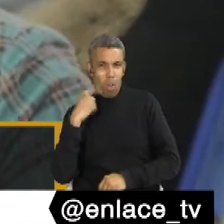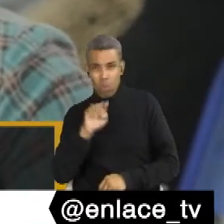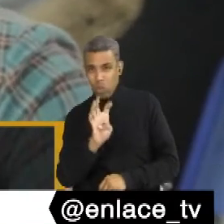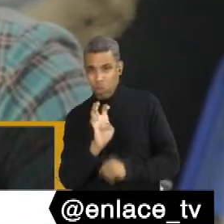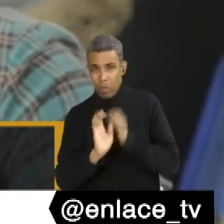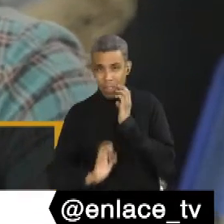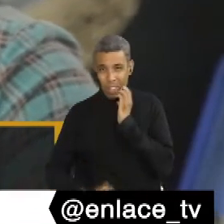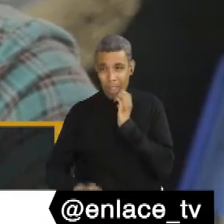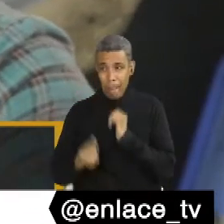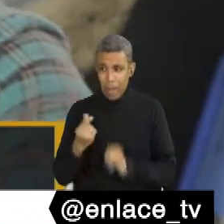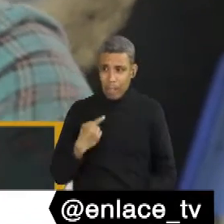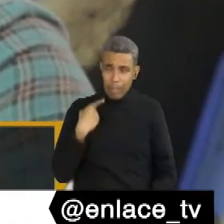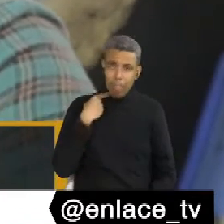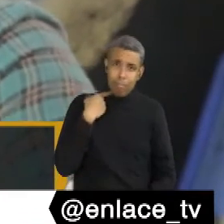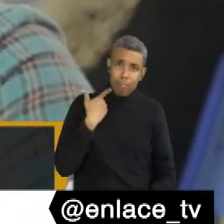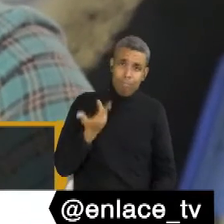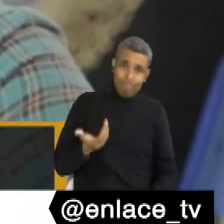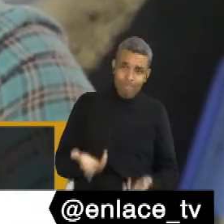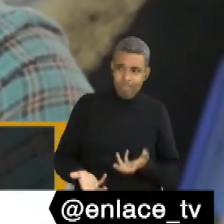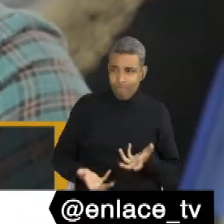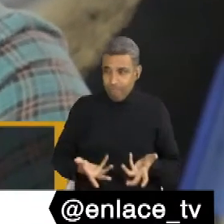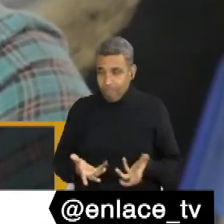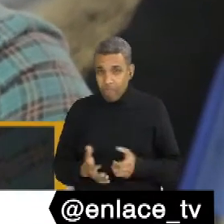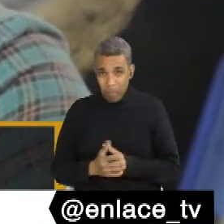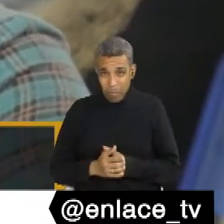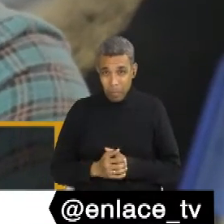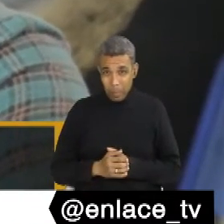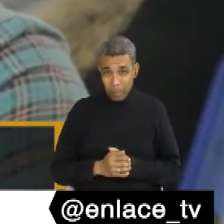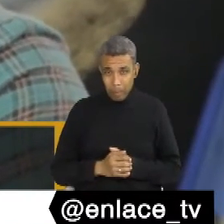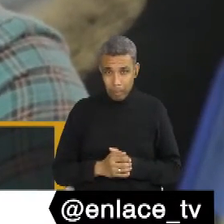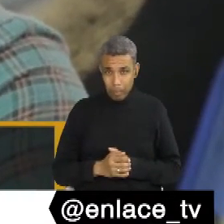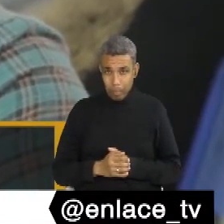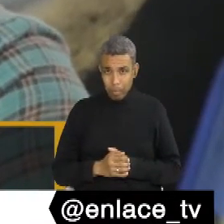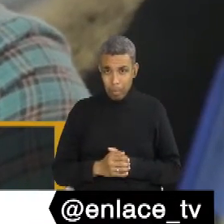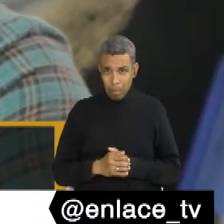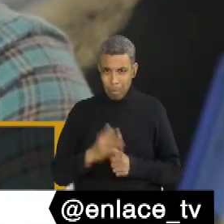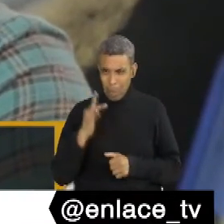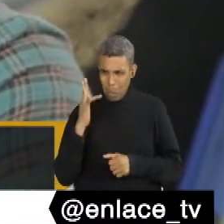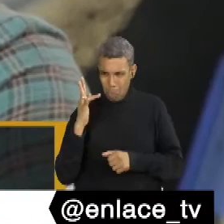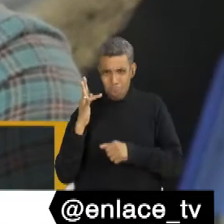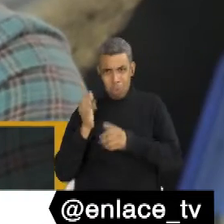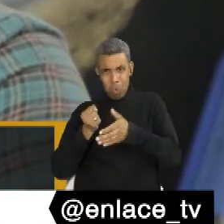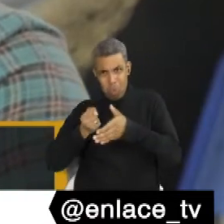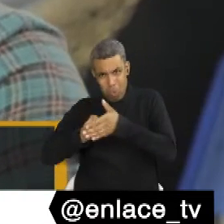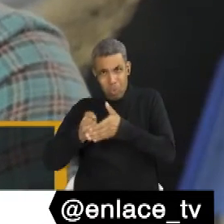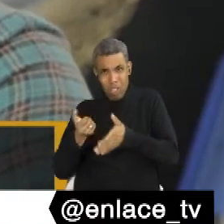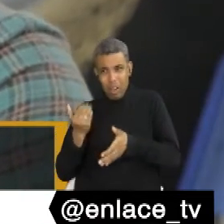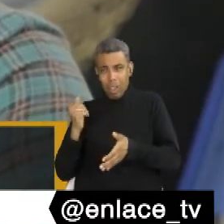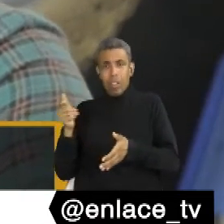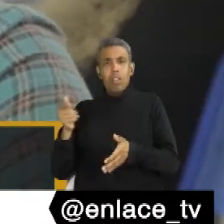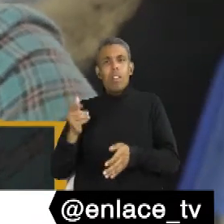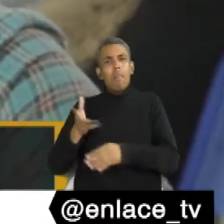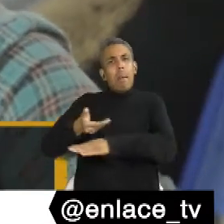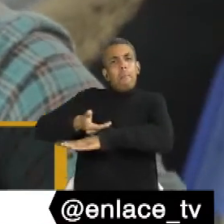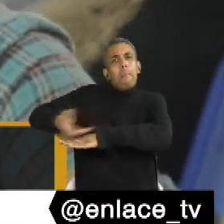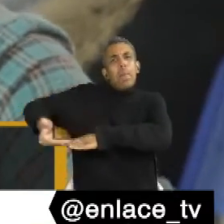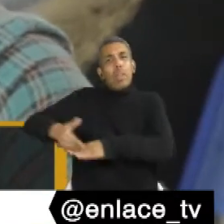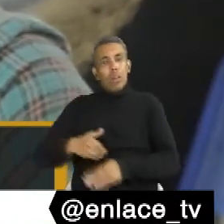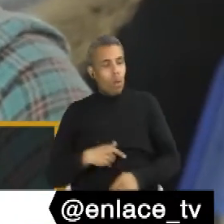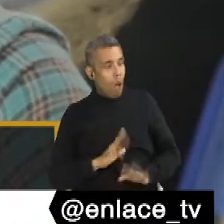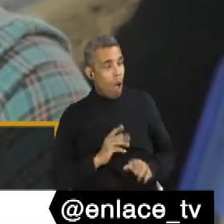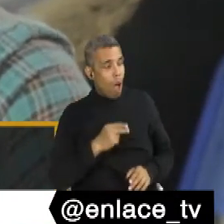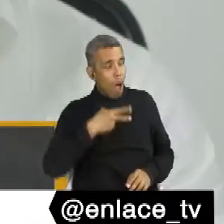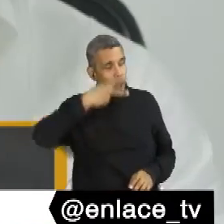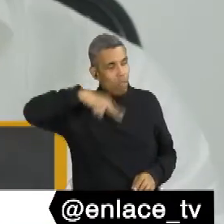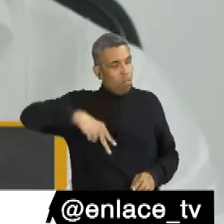el dinero para pagar el copago que no debía pagar porque la niña tiene tutelas donde me la exoneran de copagos. Me detuvieron la niña en el Hospital